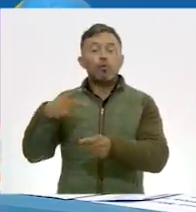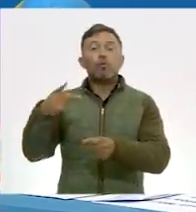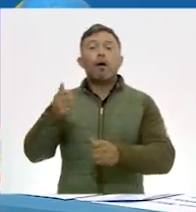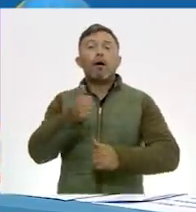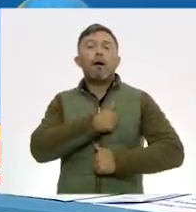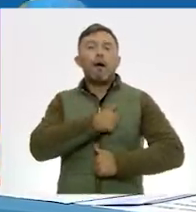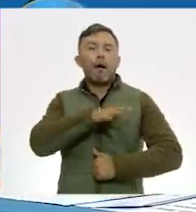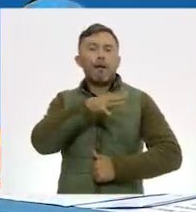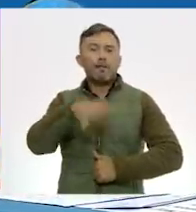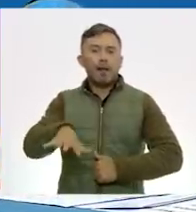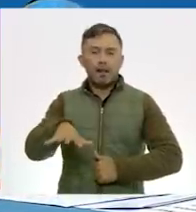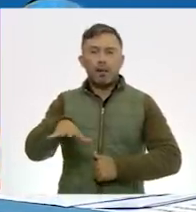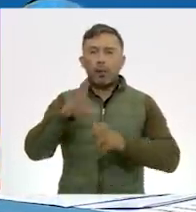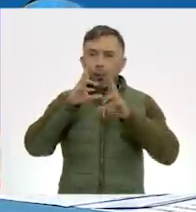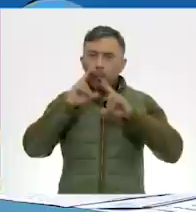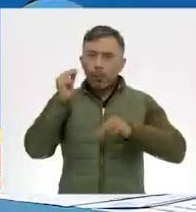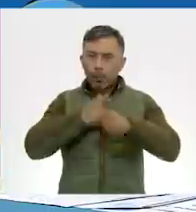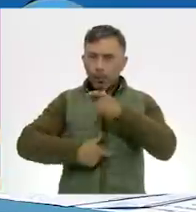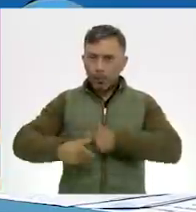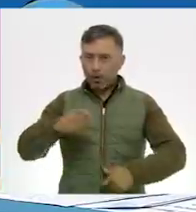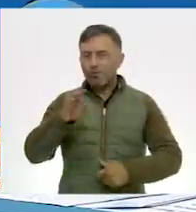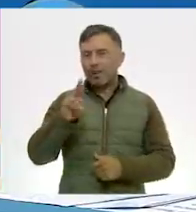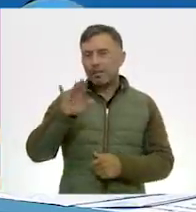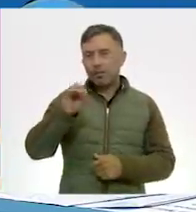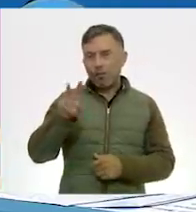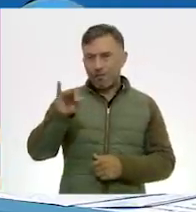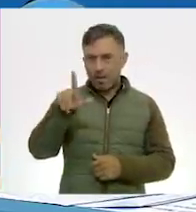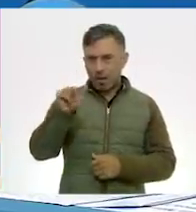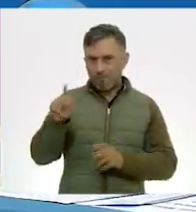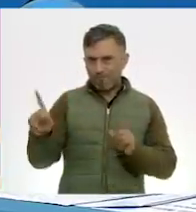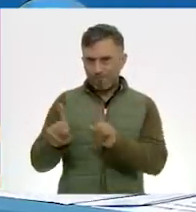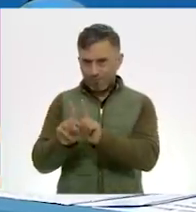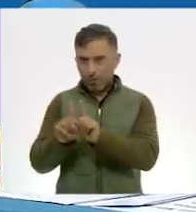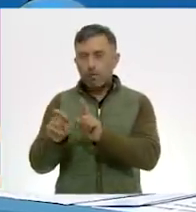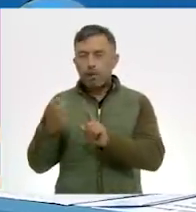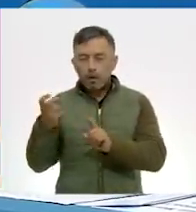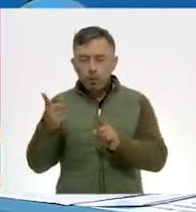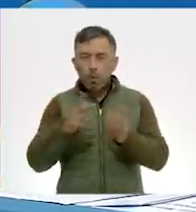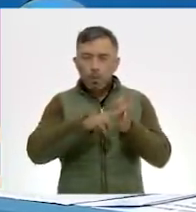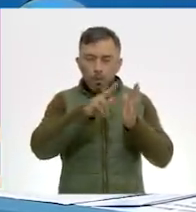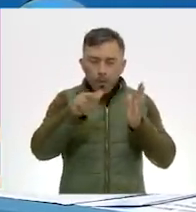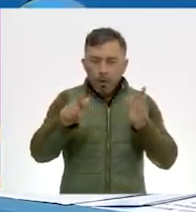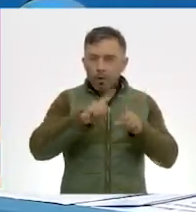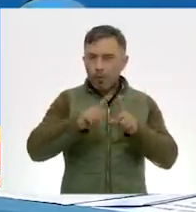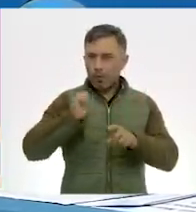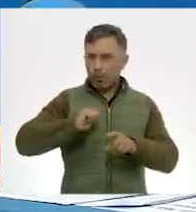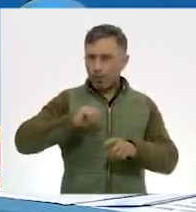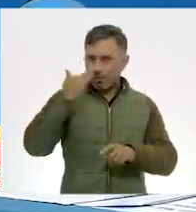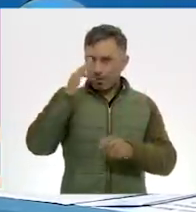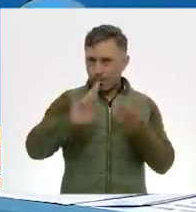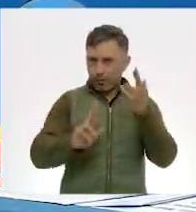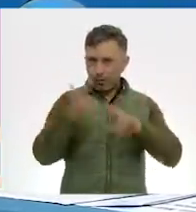Villa, época en la que produjo tipos y escenas de la revolución. En